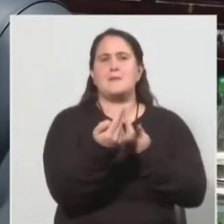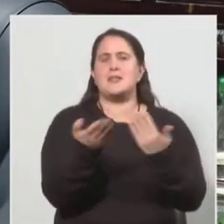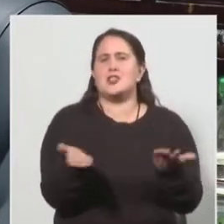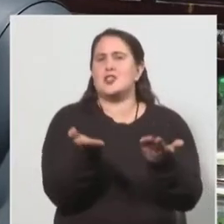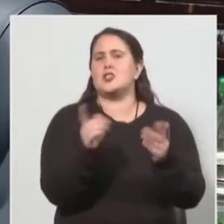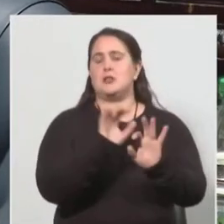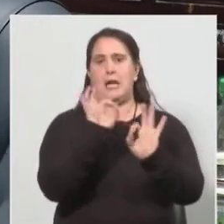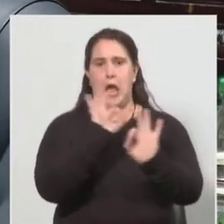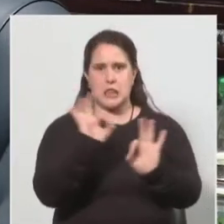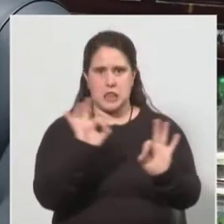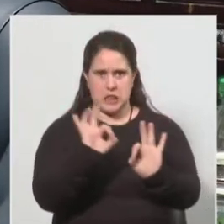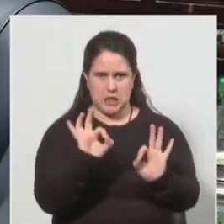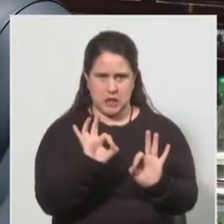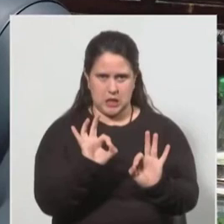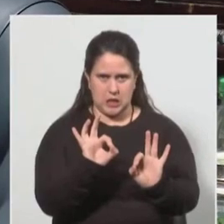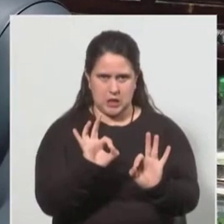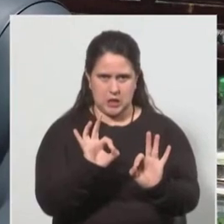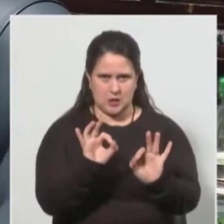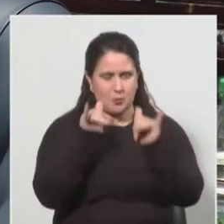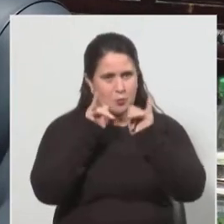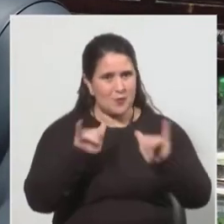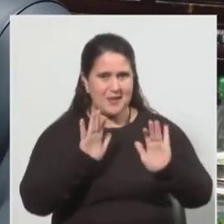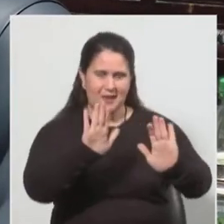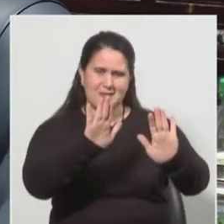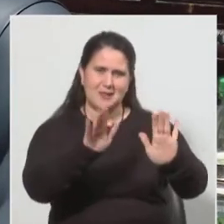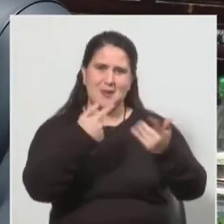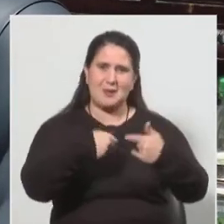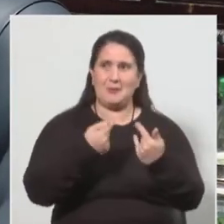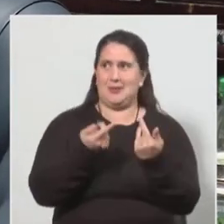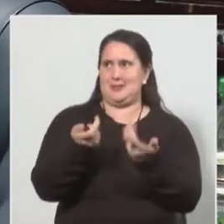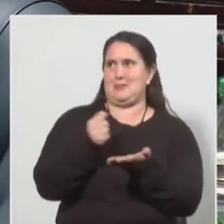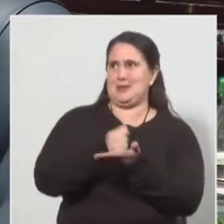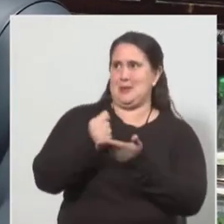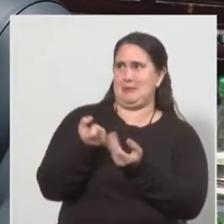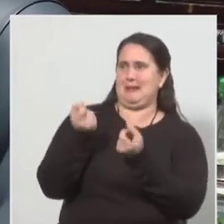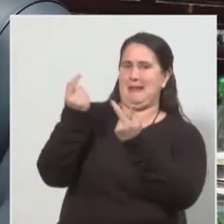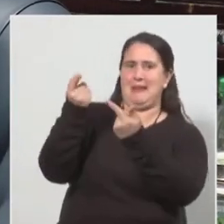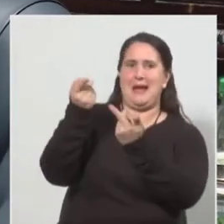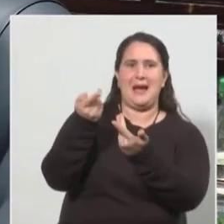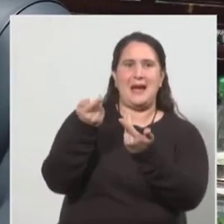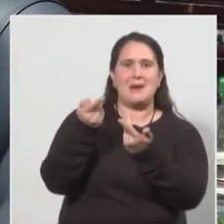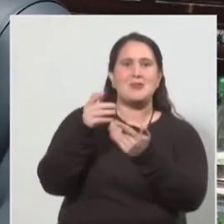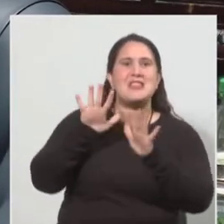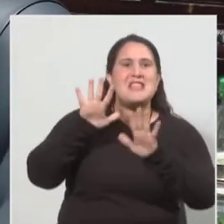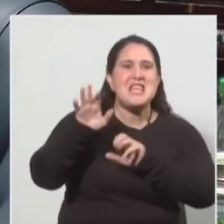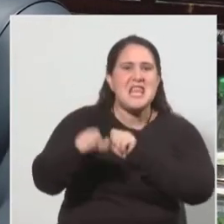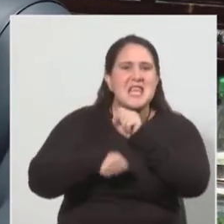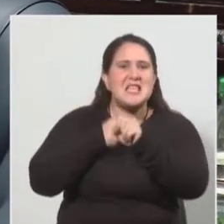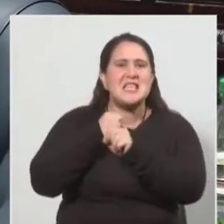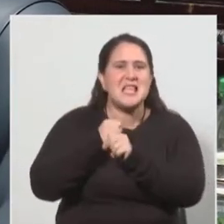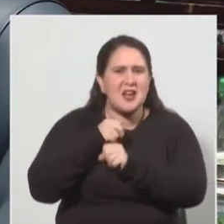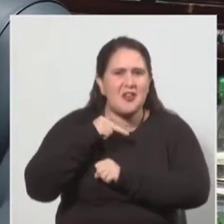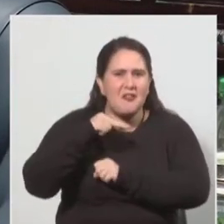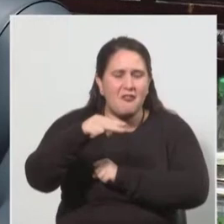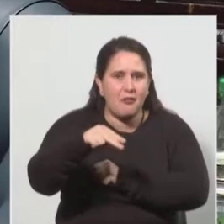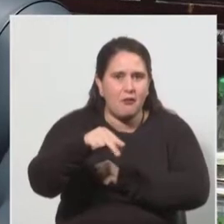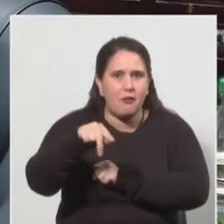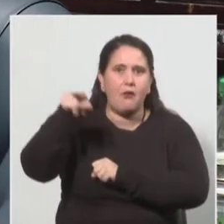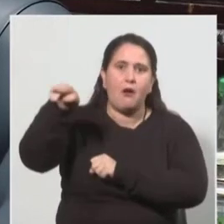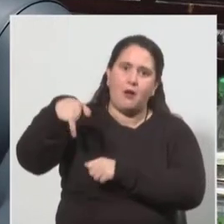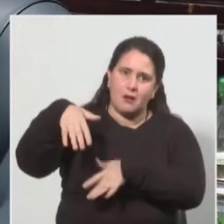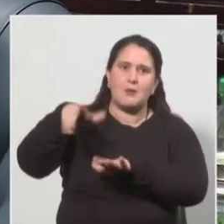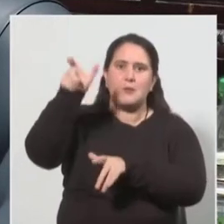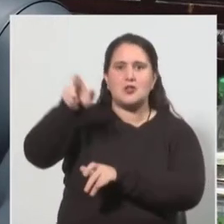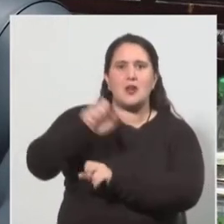Bienvenido el anuncio. Sin embargo, con este pasaporte emitido por 10 años, Marcet